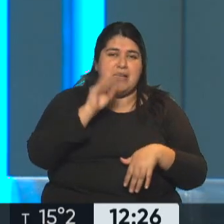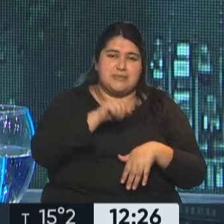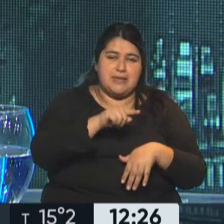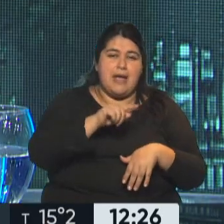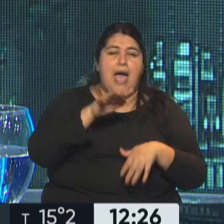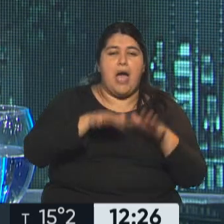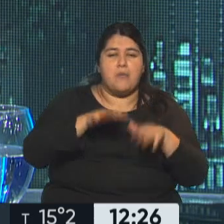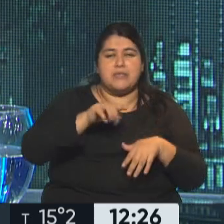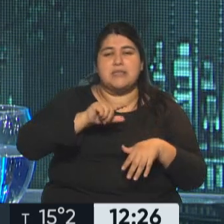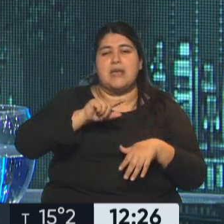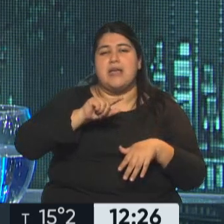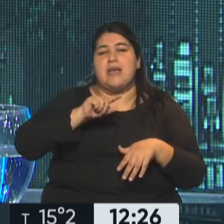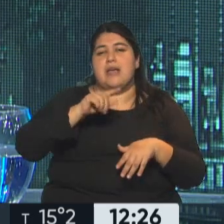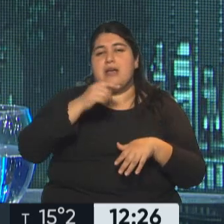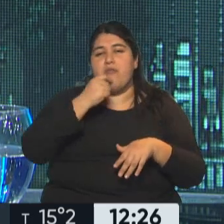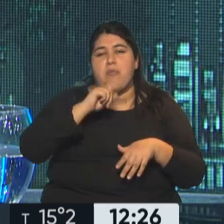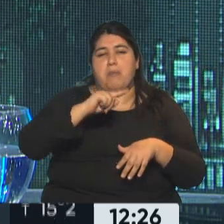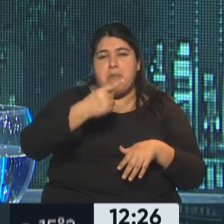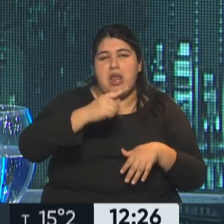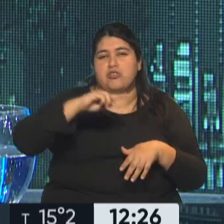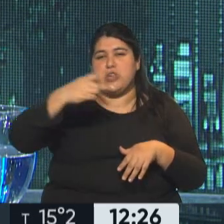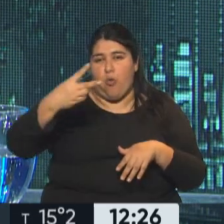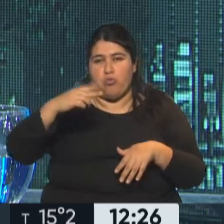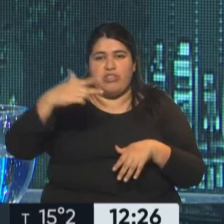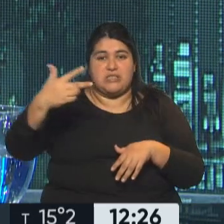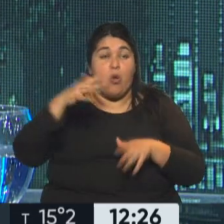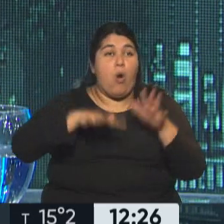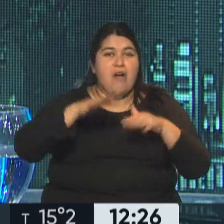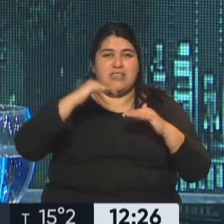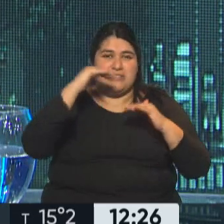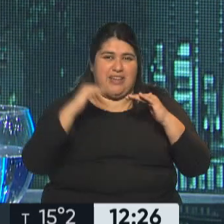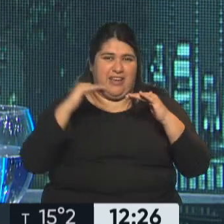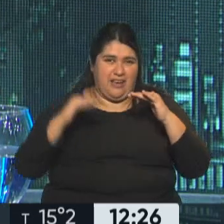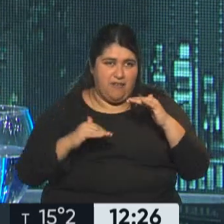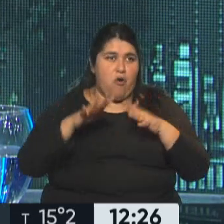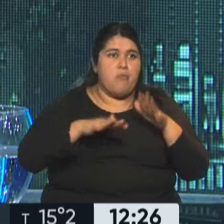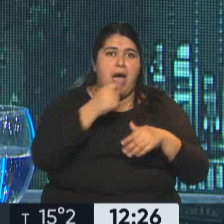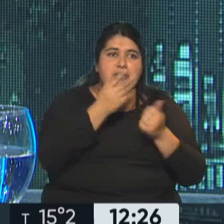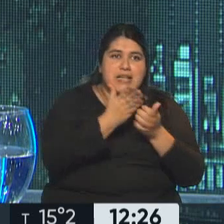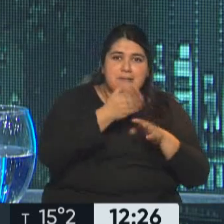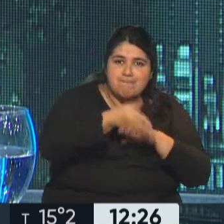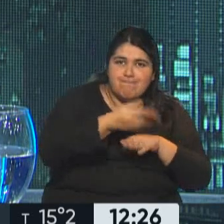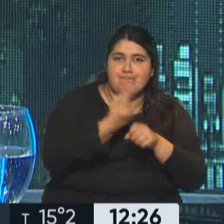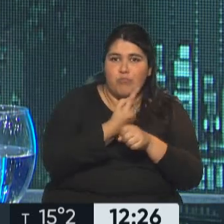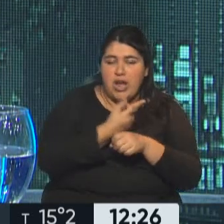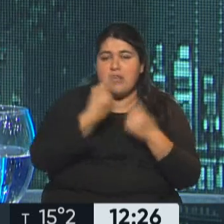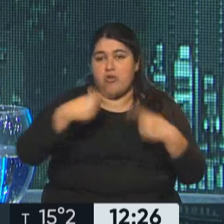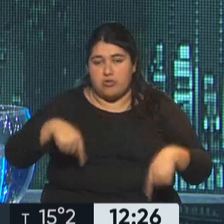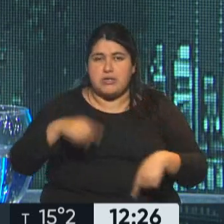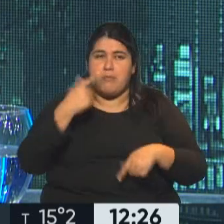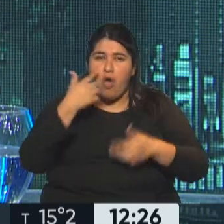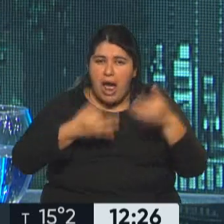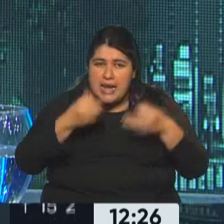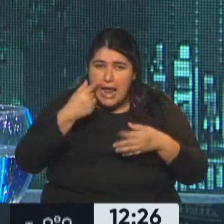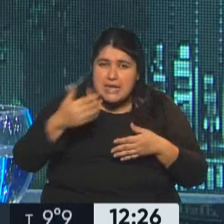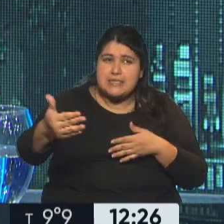primero, segundo, tercer decil, que tienen menos oportunidades educativas, etc. Pero presumíamos,